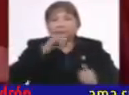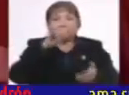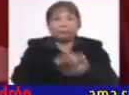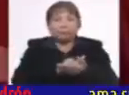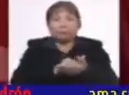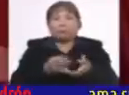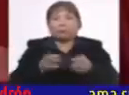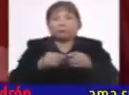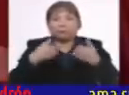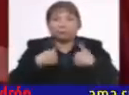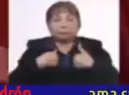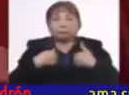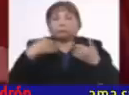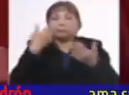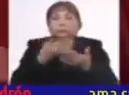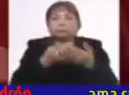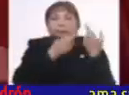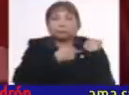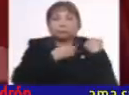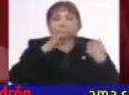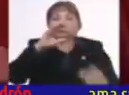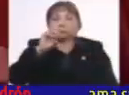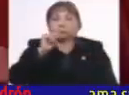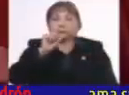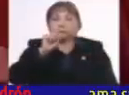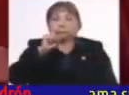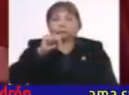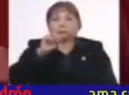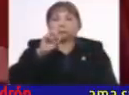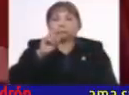cuando yo llegué estaba a cargo del señor casanova